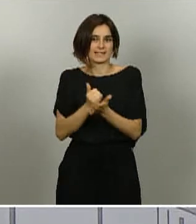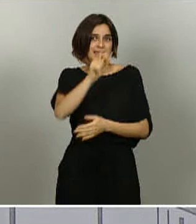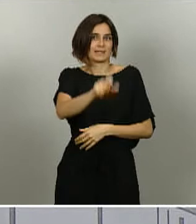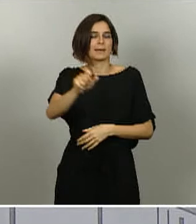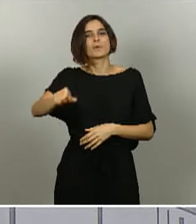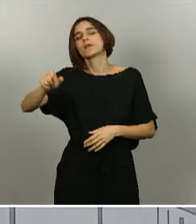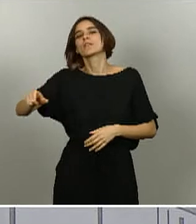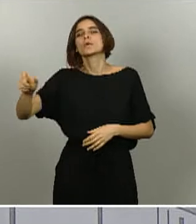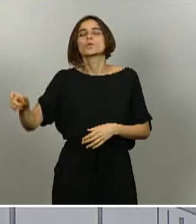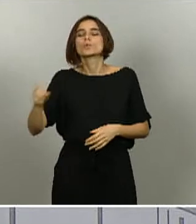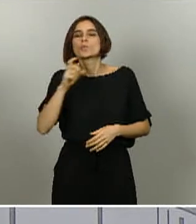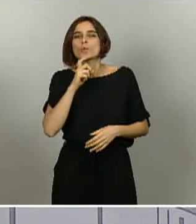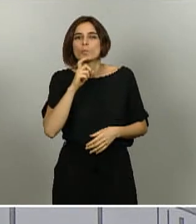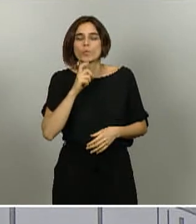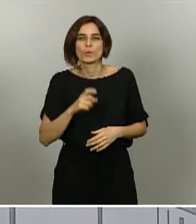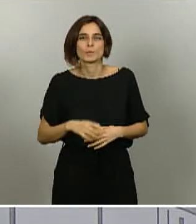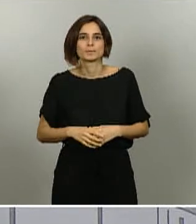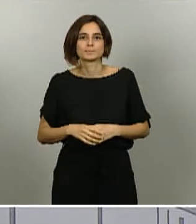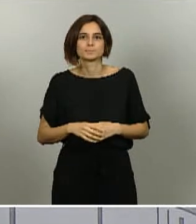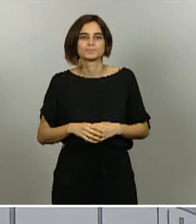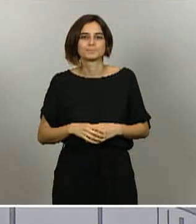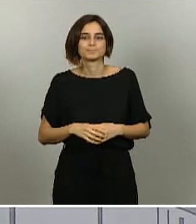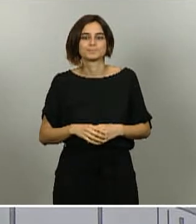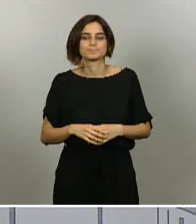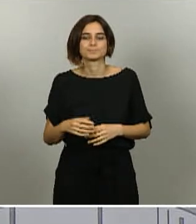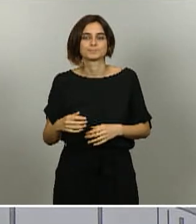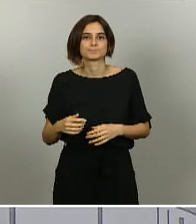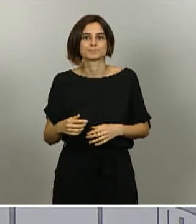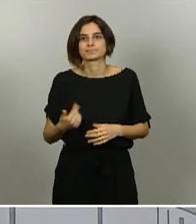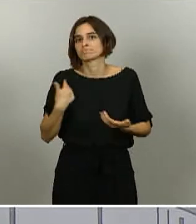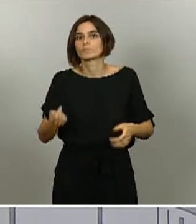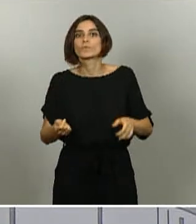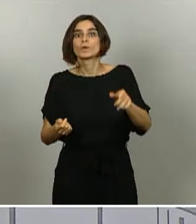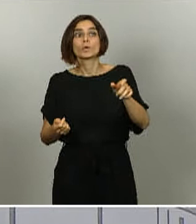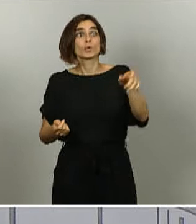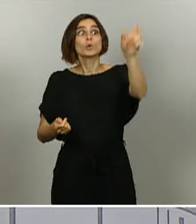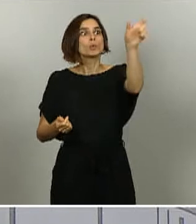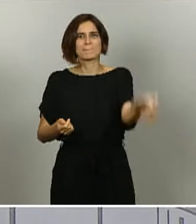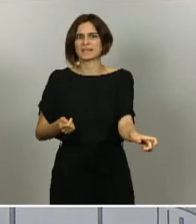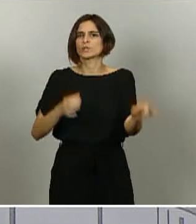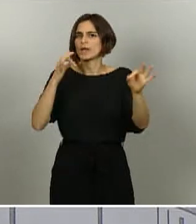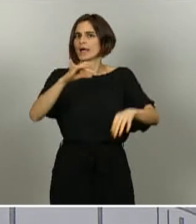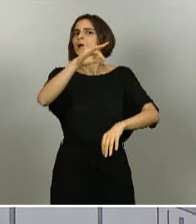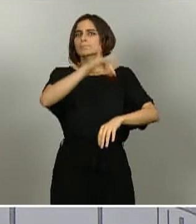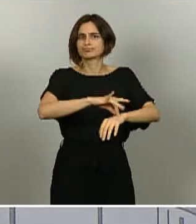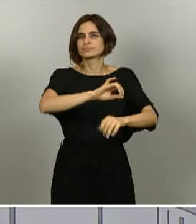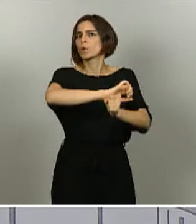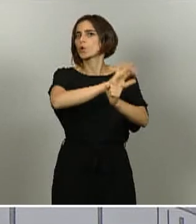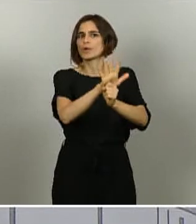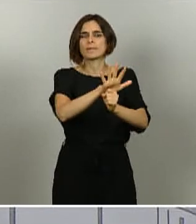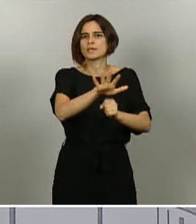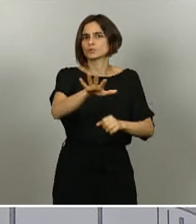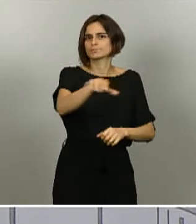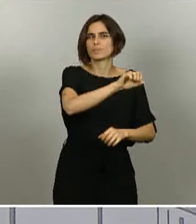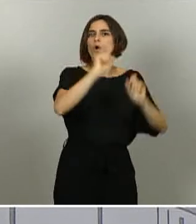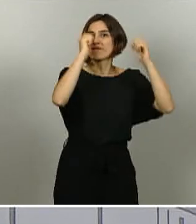aquella en la que a la persona que ha estado en contacto con un caso confirmado le aparece un mensaje en el móvil diciendo que usted ha estado en contacto con